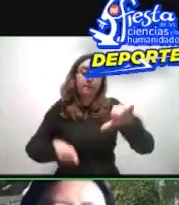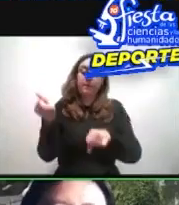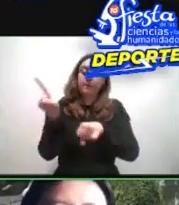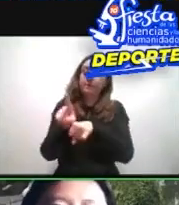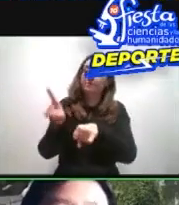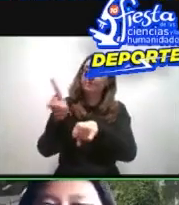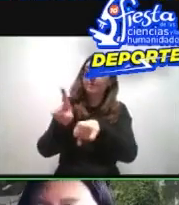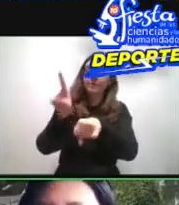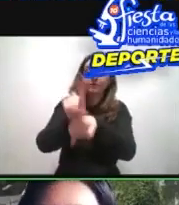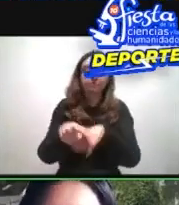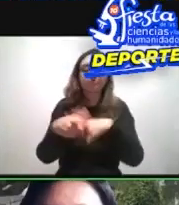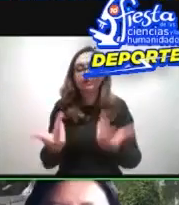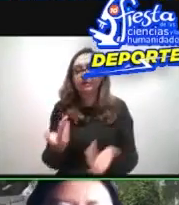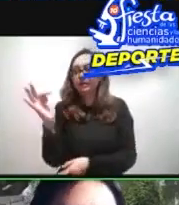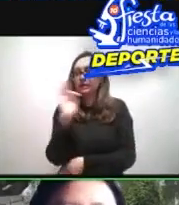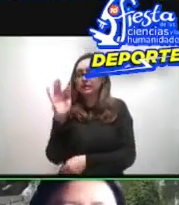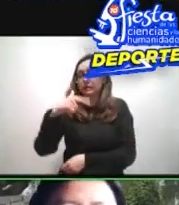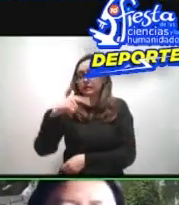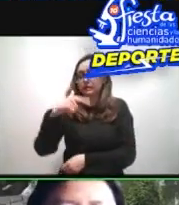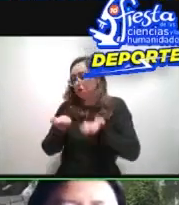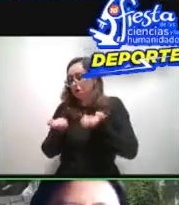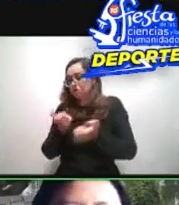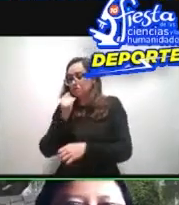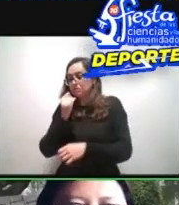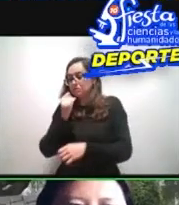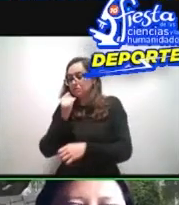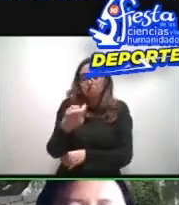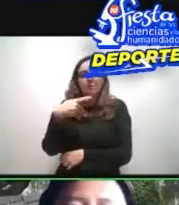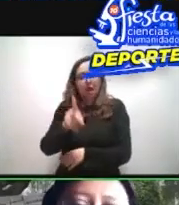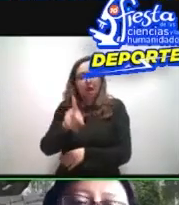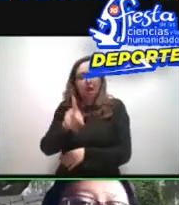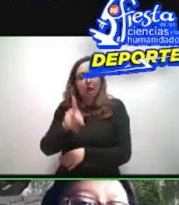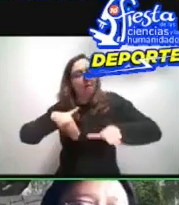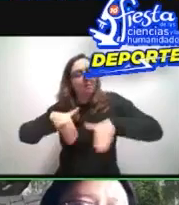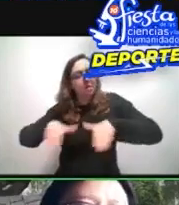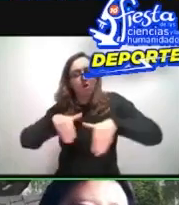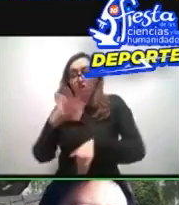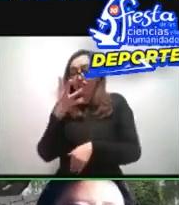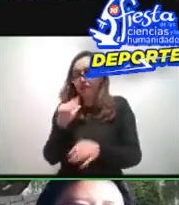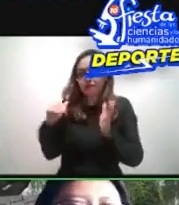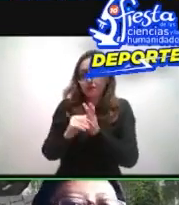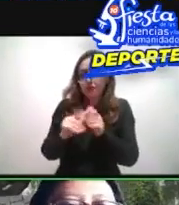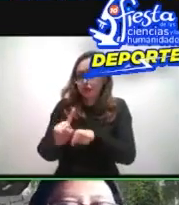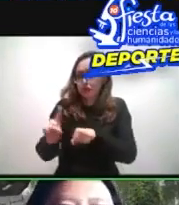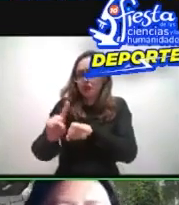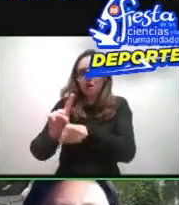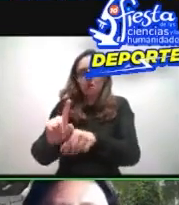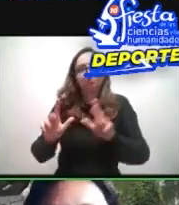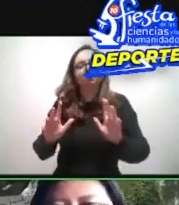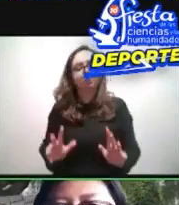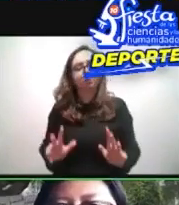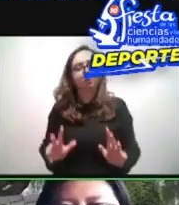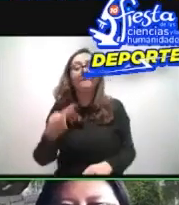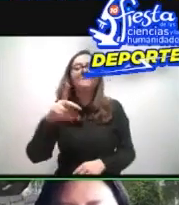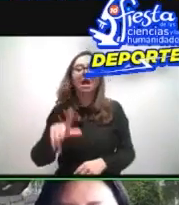yo decir que aunque no haga un ejercicio, sí estoy físicamente activo, que es algo vigoroso. Pero recuerden también que es caminar con intención,